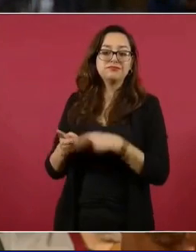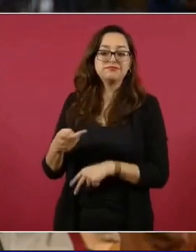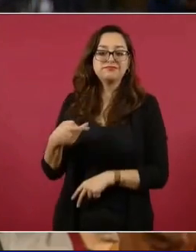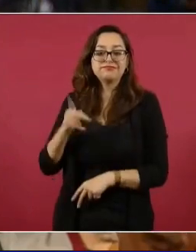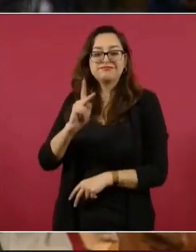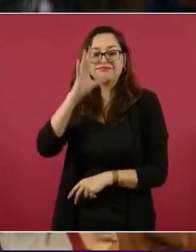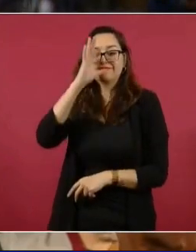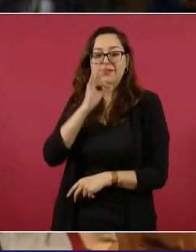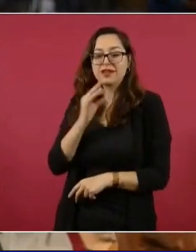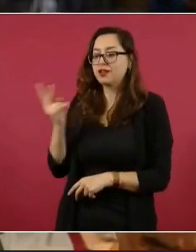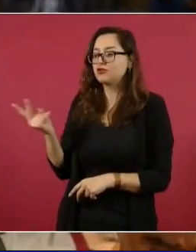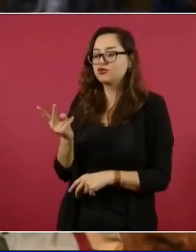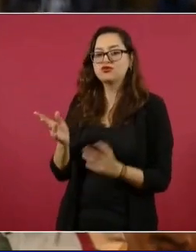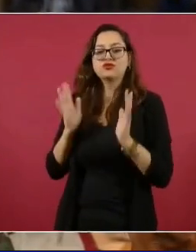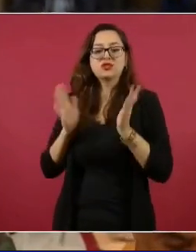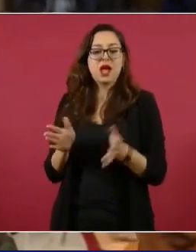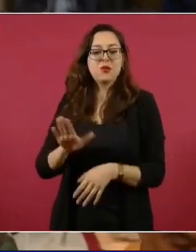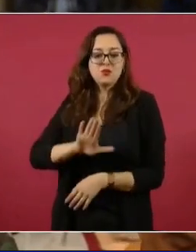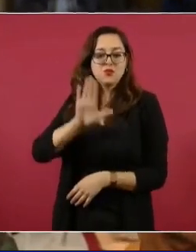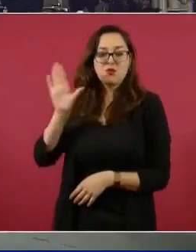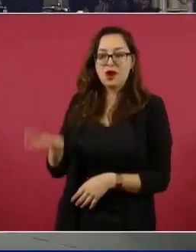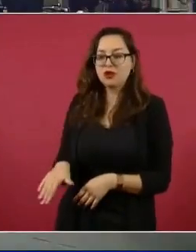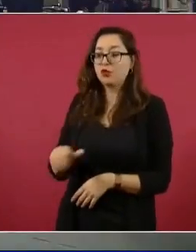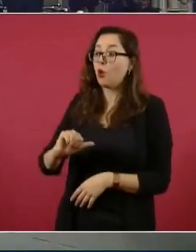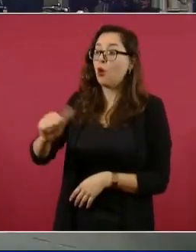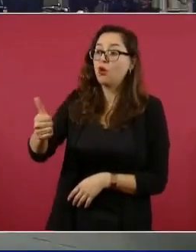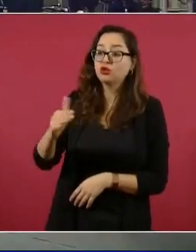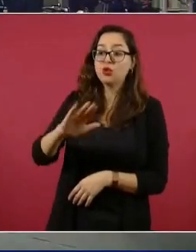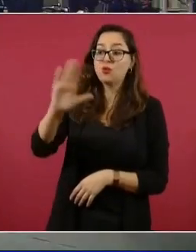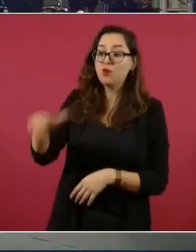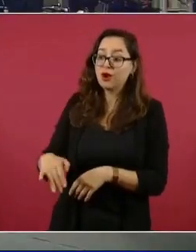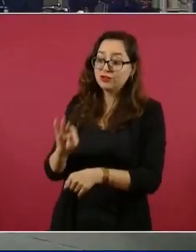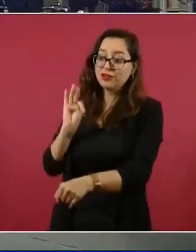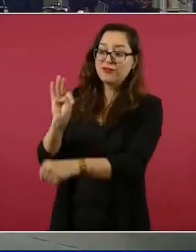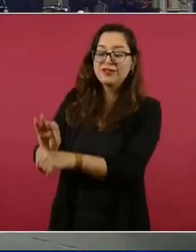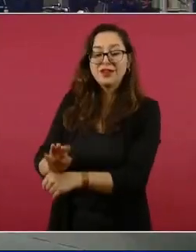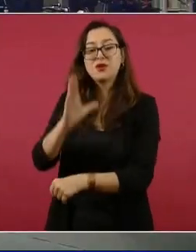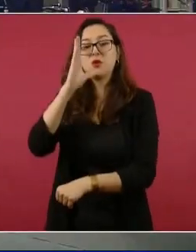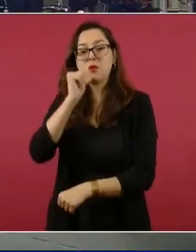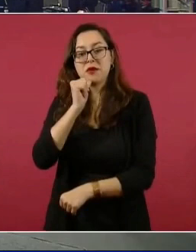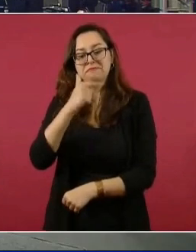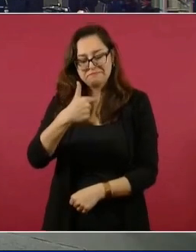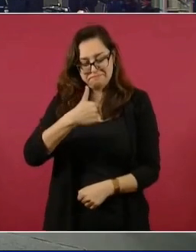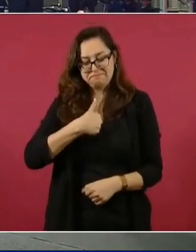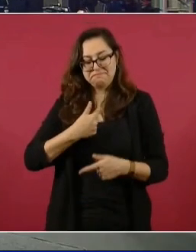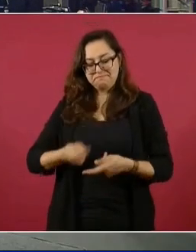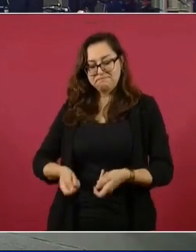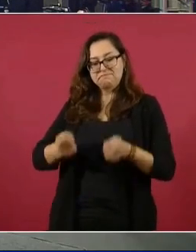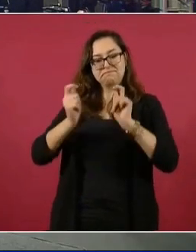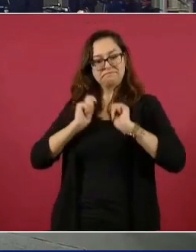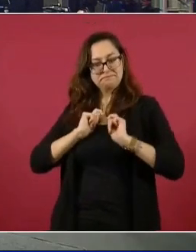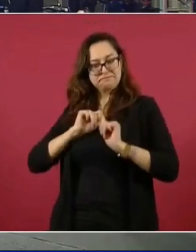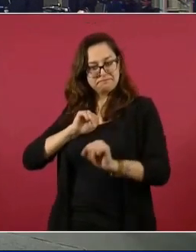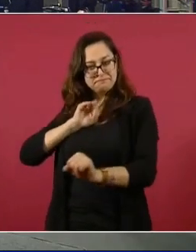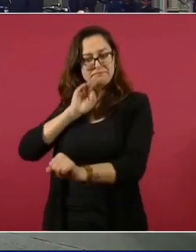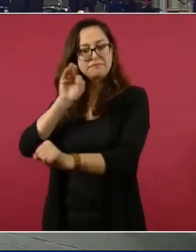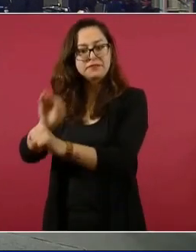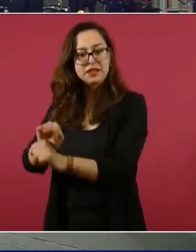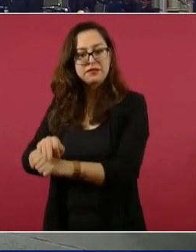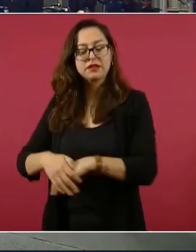luchadores sociales, ha tenido defensores del territorio como Nestora Salgado, quien mientras hacía